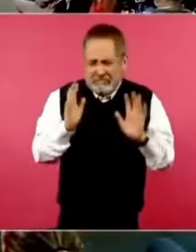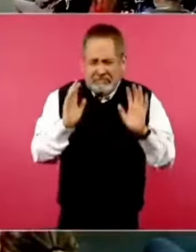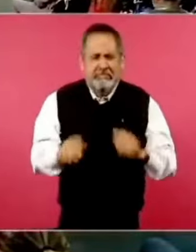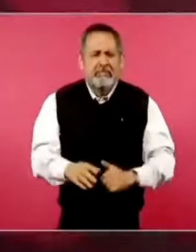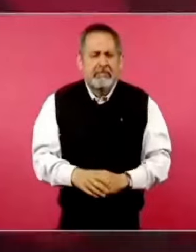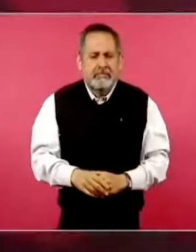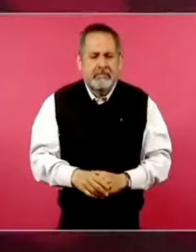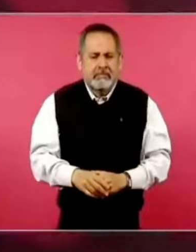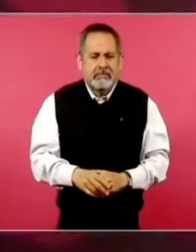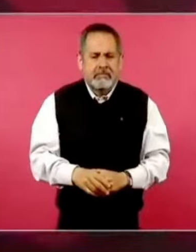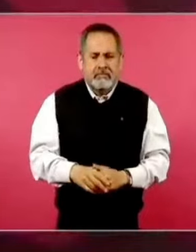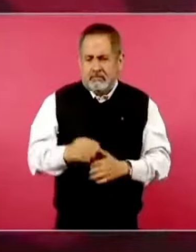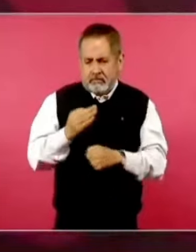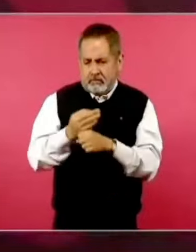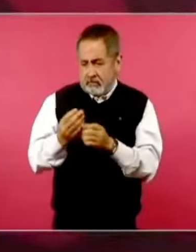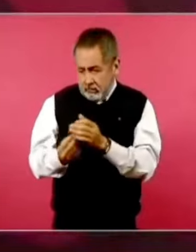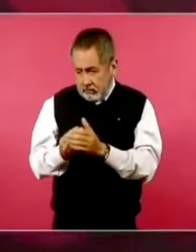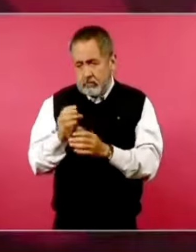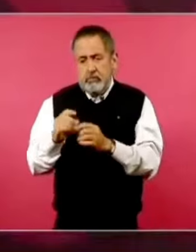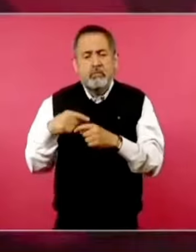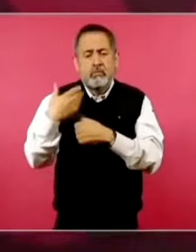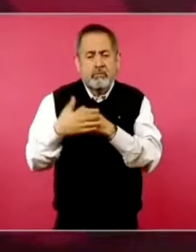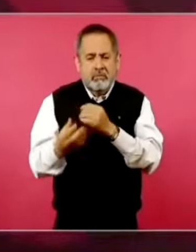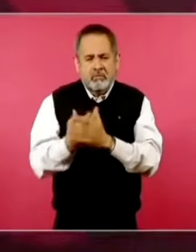ni con los que están, ni con los nuevos.